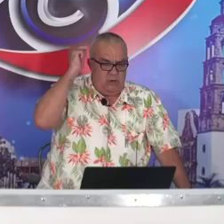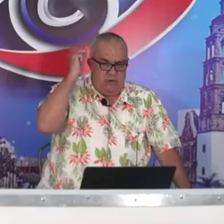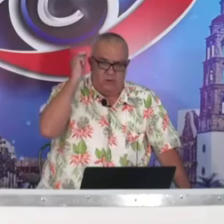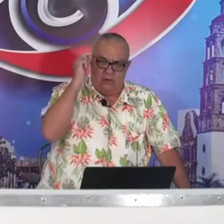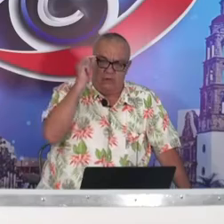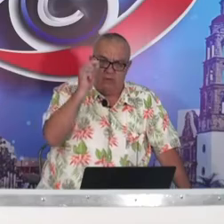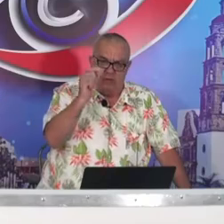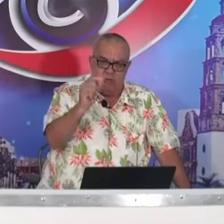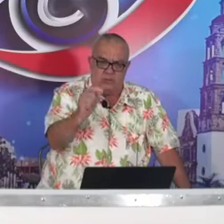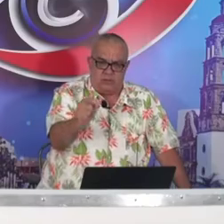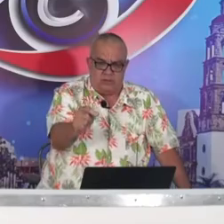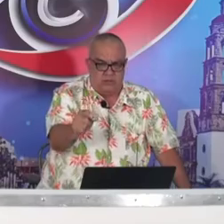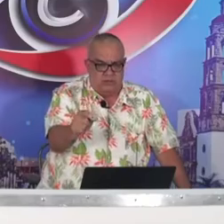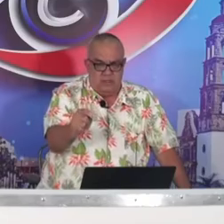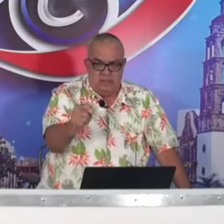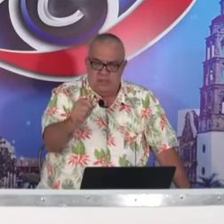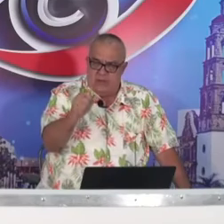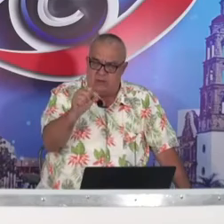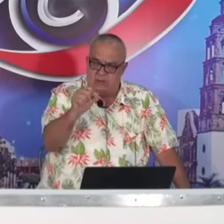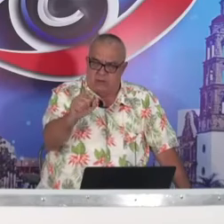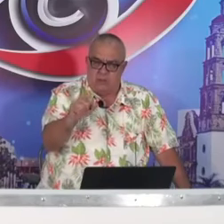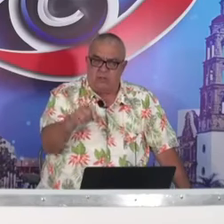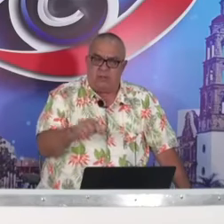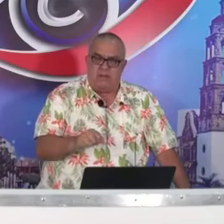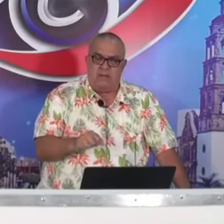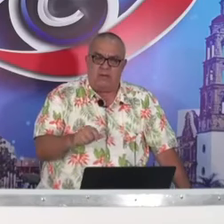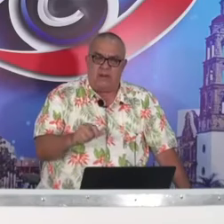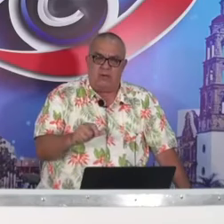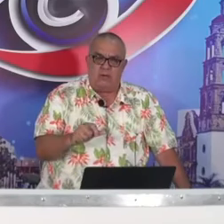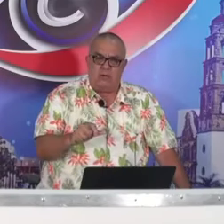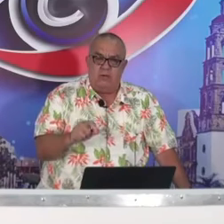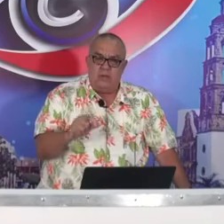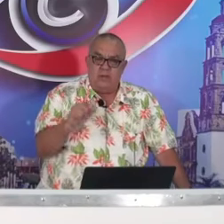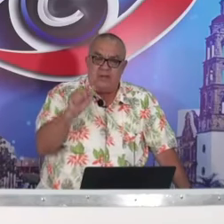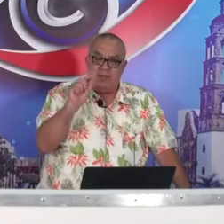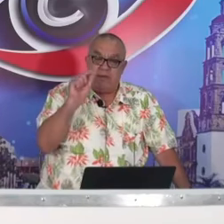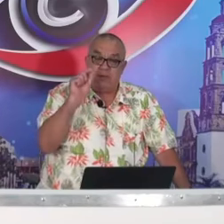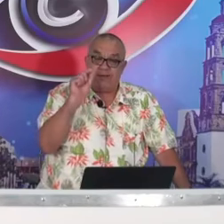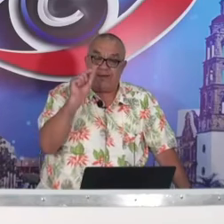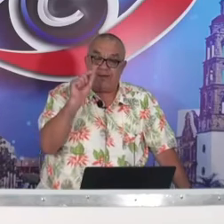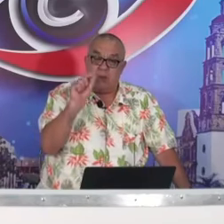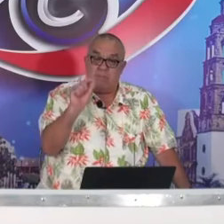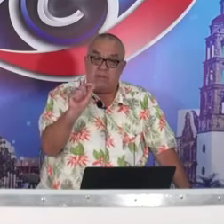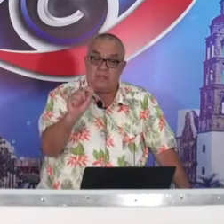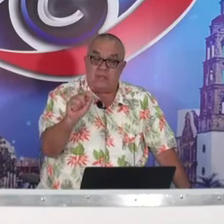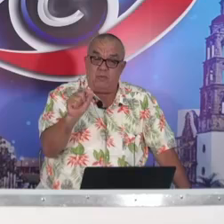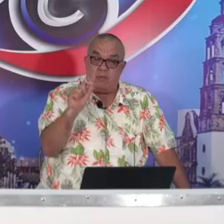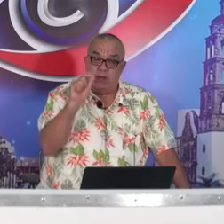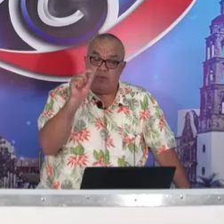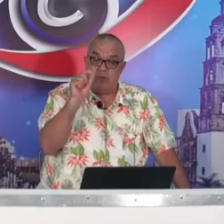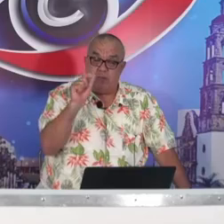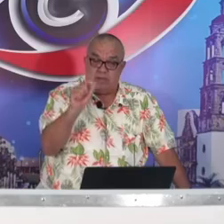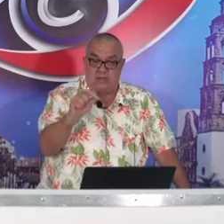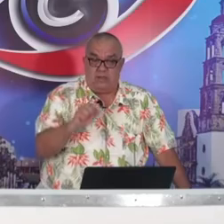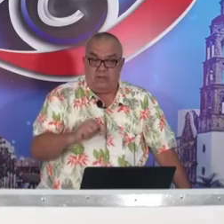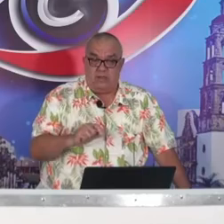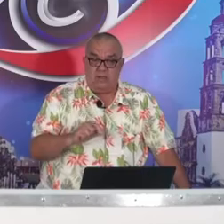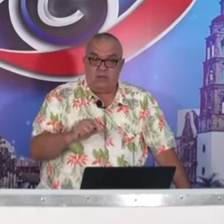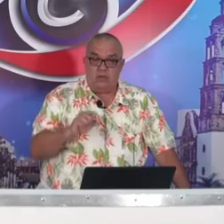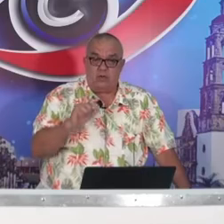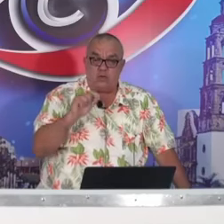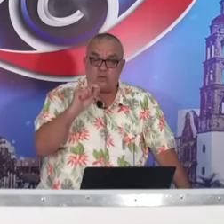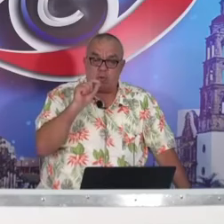y lo dijeron algunos medios a los que no les apretaban tanto, que había un desaseo administrativo que era muy